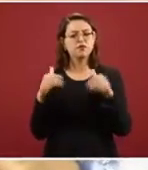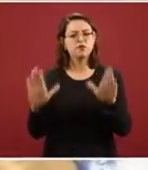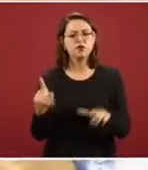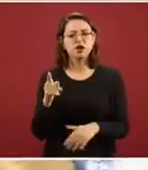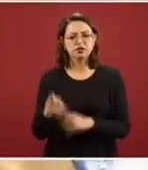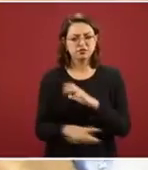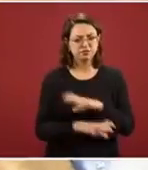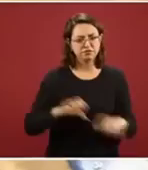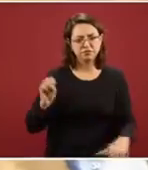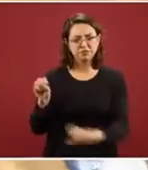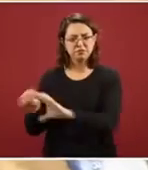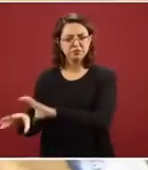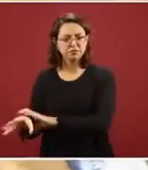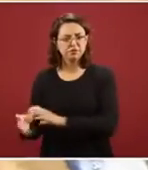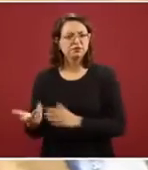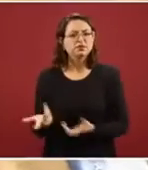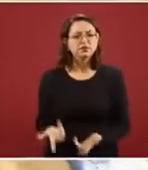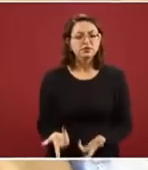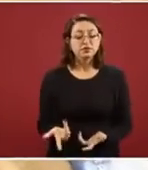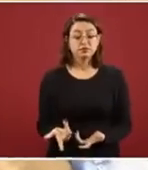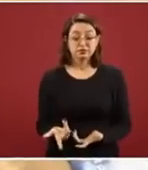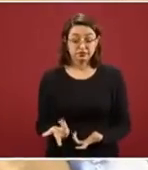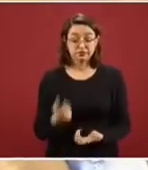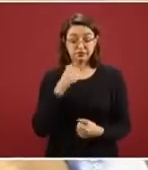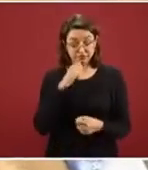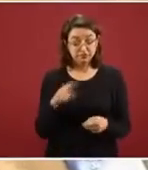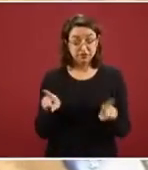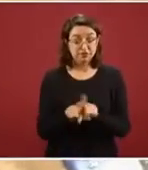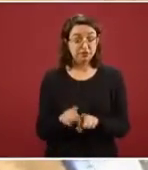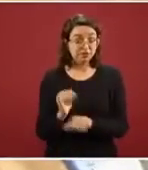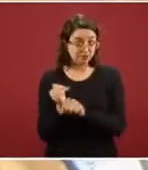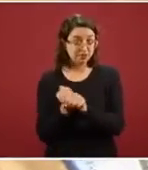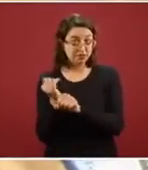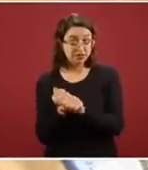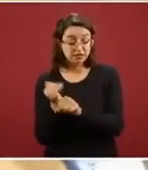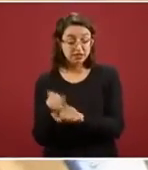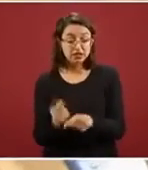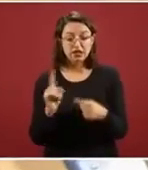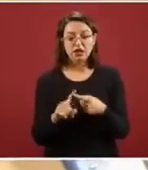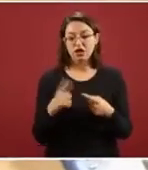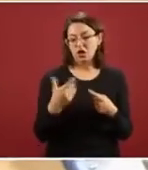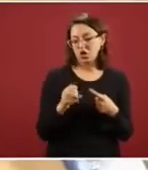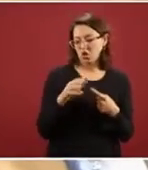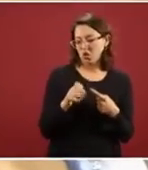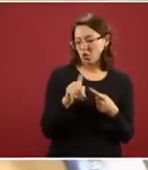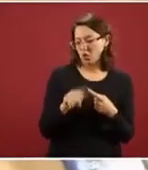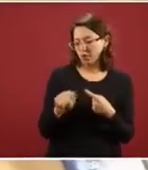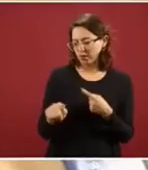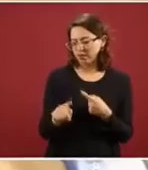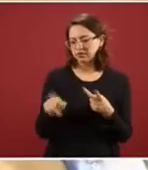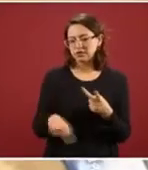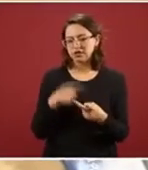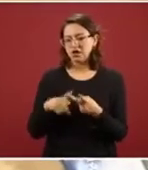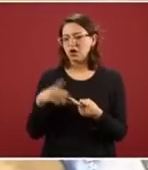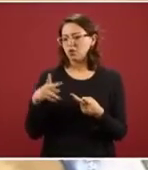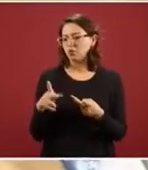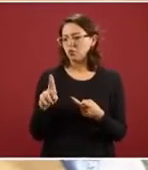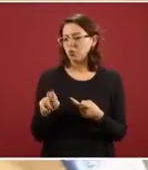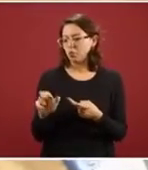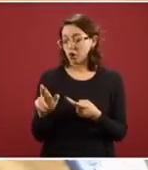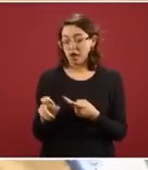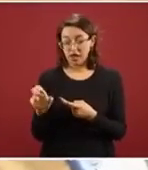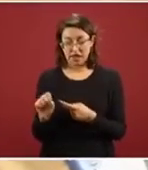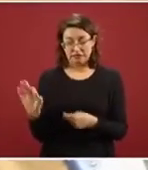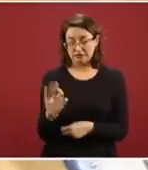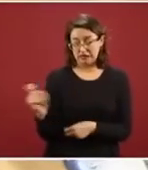ilícita? En este caso también lo investigarían, estuvieron Gómez Montt y Poiré al final del sexenio.